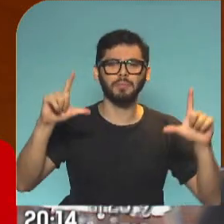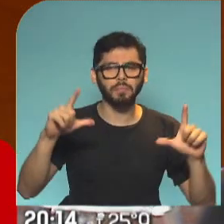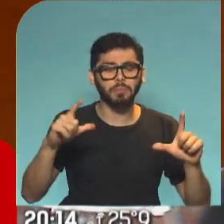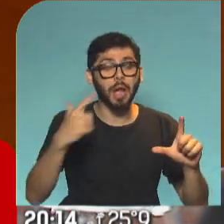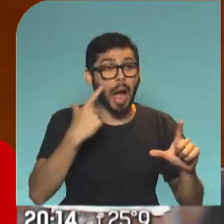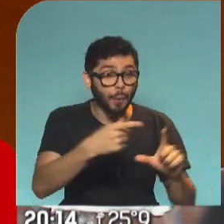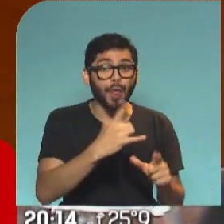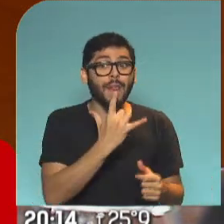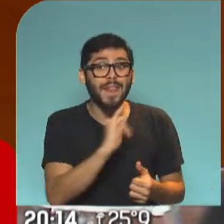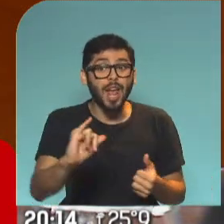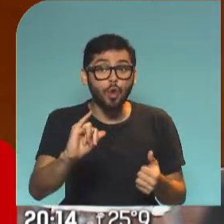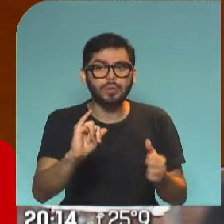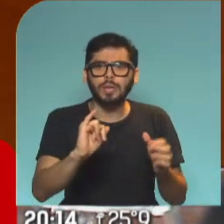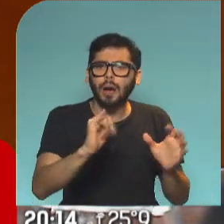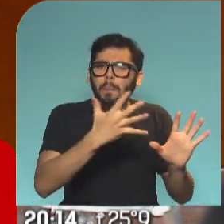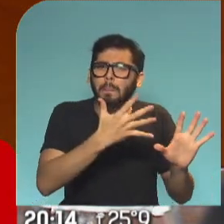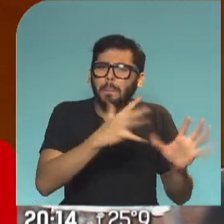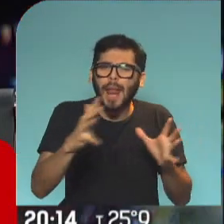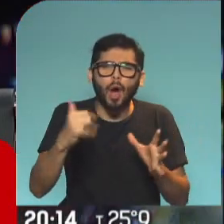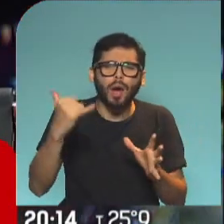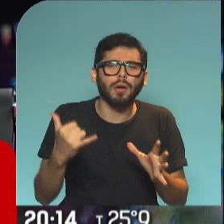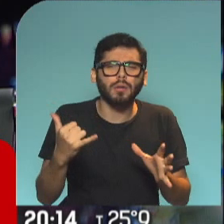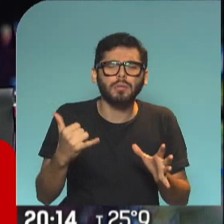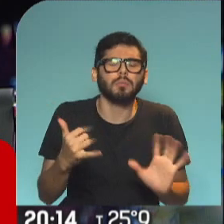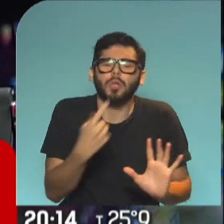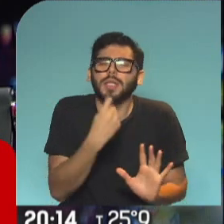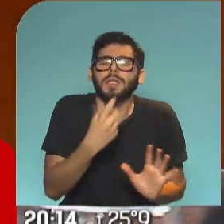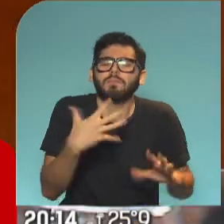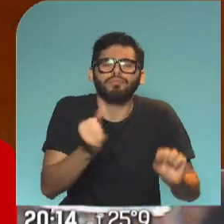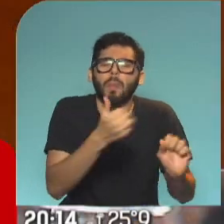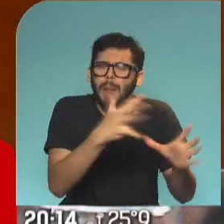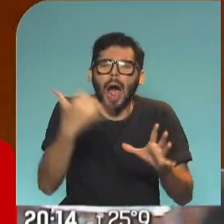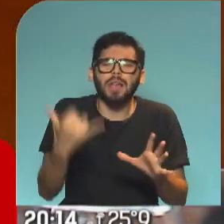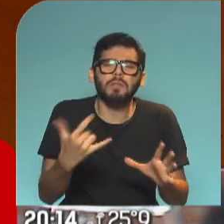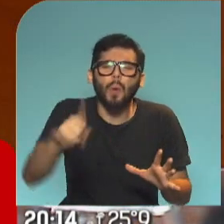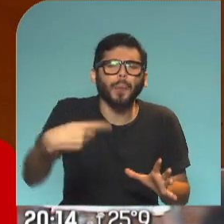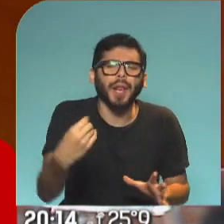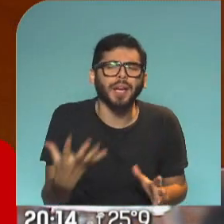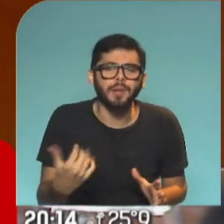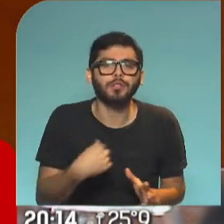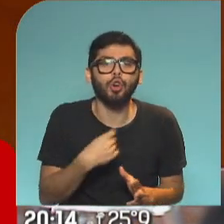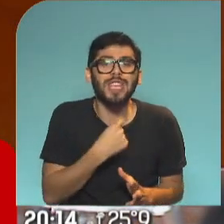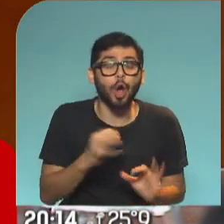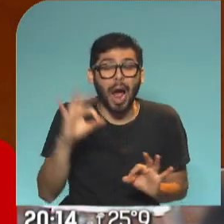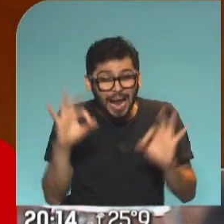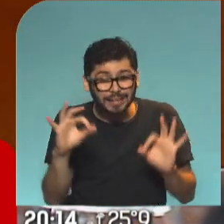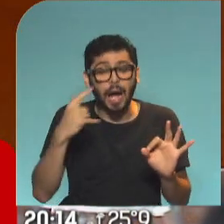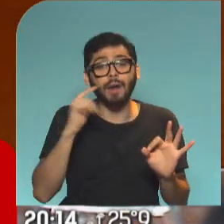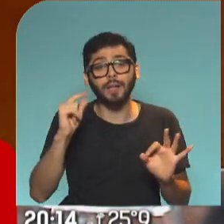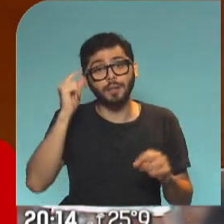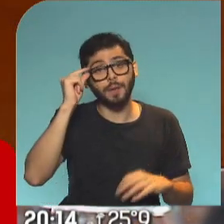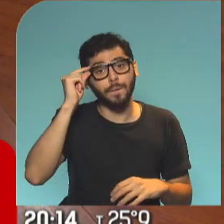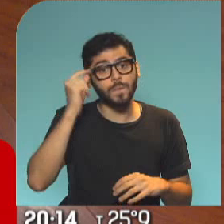tienen todos una misma conducta es algo que hay que poder derivar eso quiero por lo menos analizarla encontrar si hubo